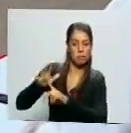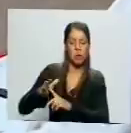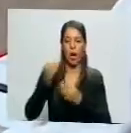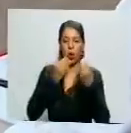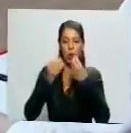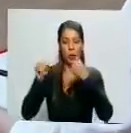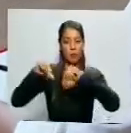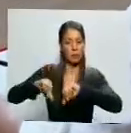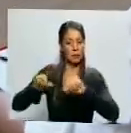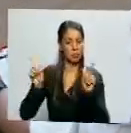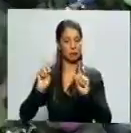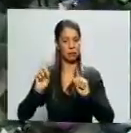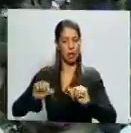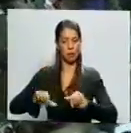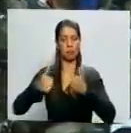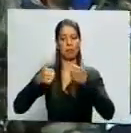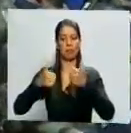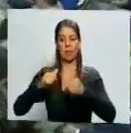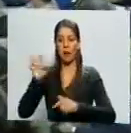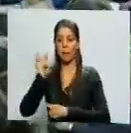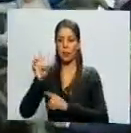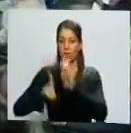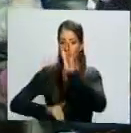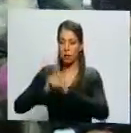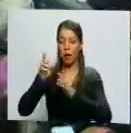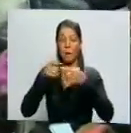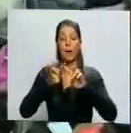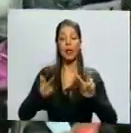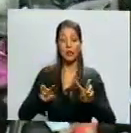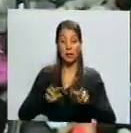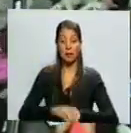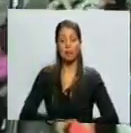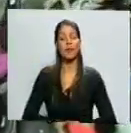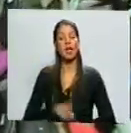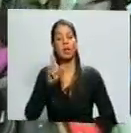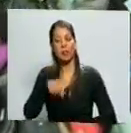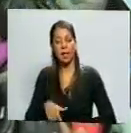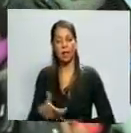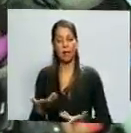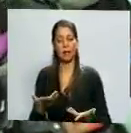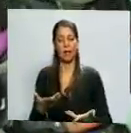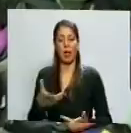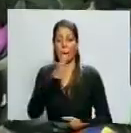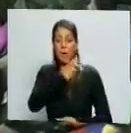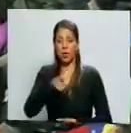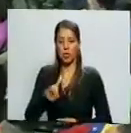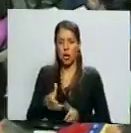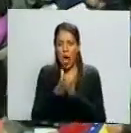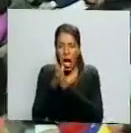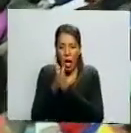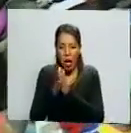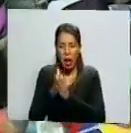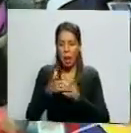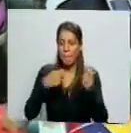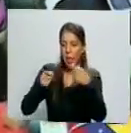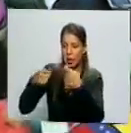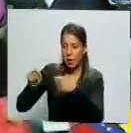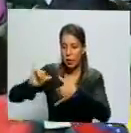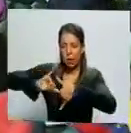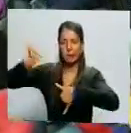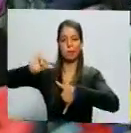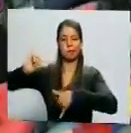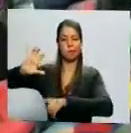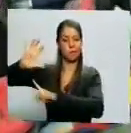en el tiempo la paz de Venezuela, demoliendo al ejército de especuladores a través de una organización del pueblo